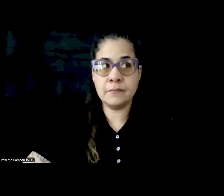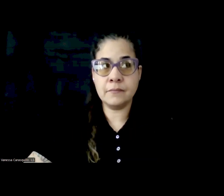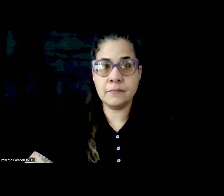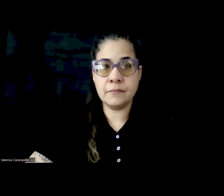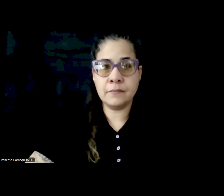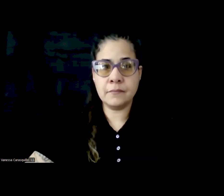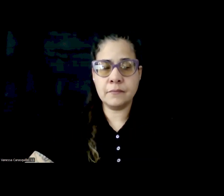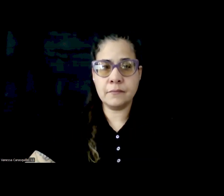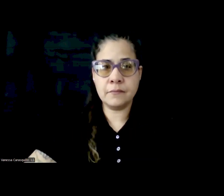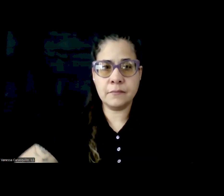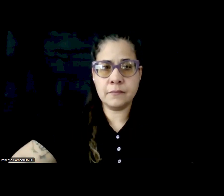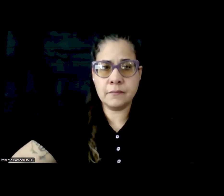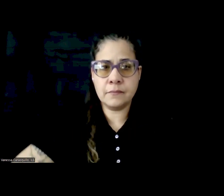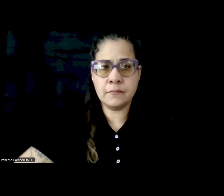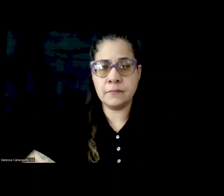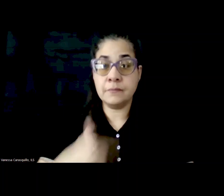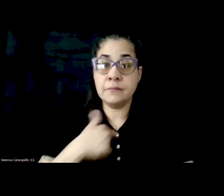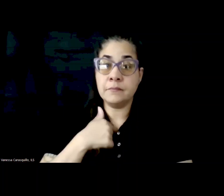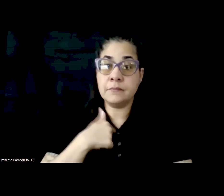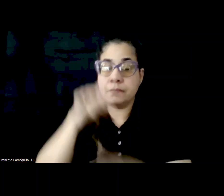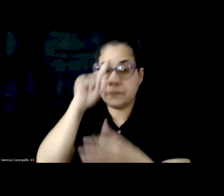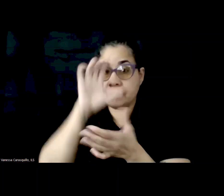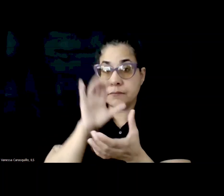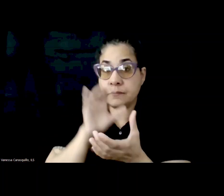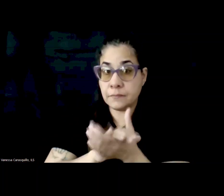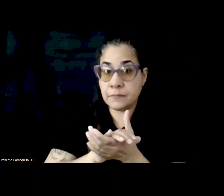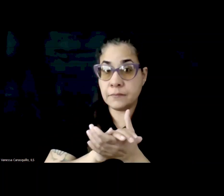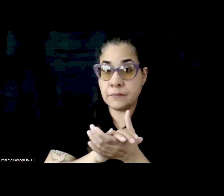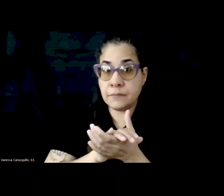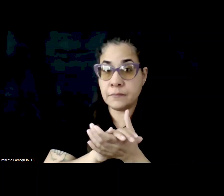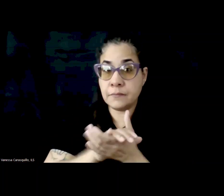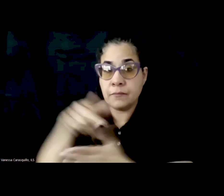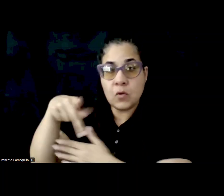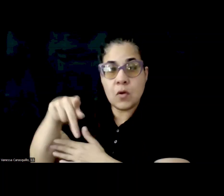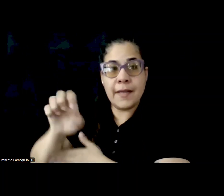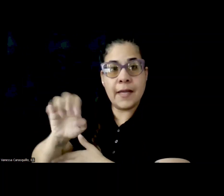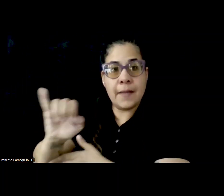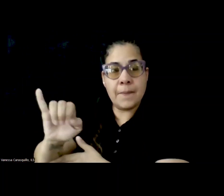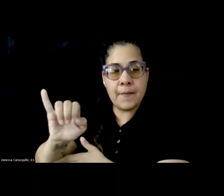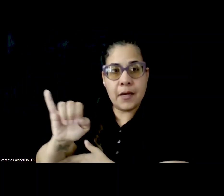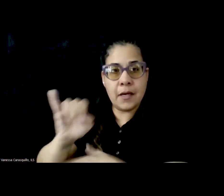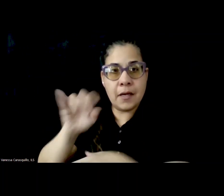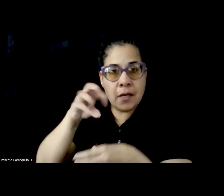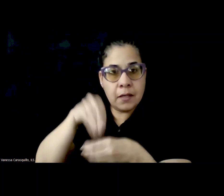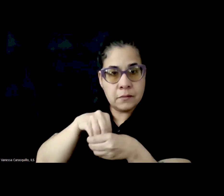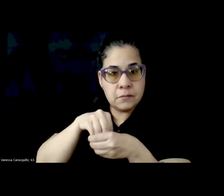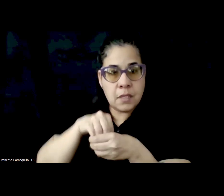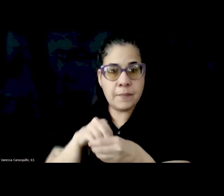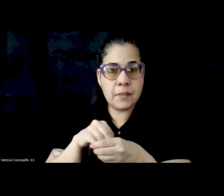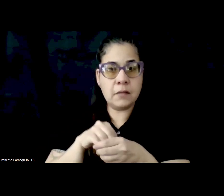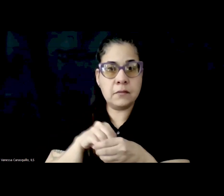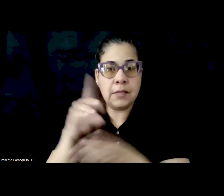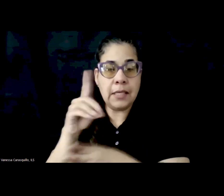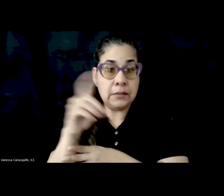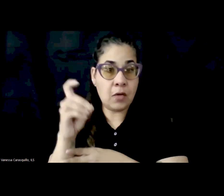Bueno, yo entiendo que en los PEI se incluyen algunos diagnósticos, ¿verdad?